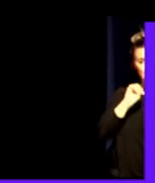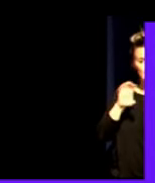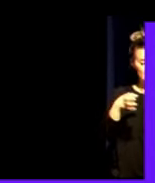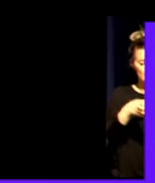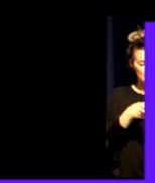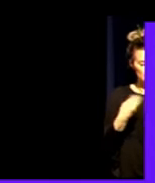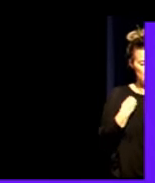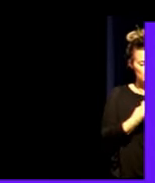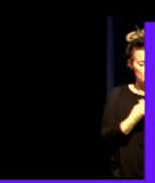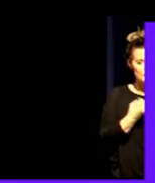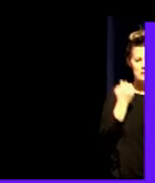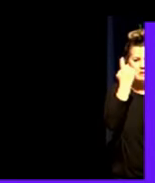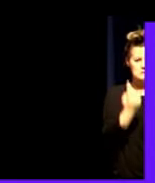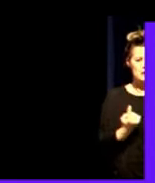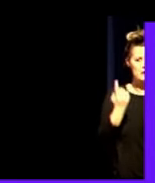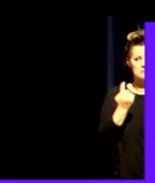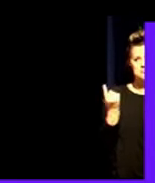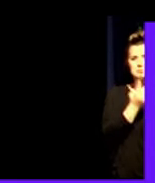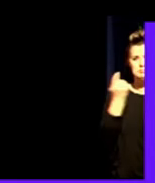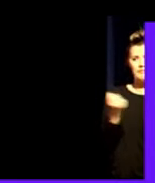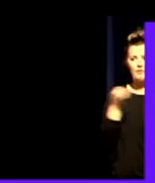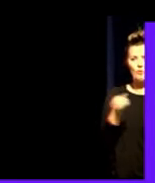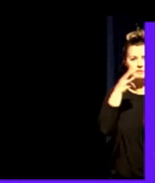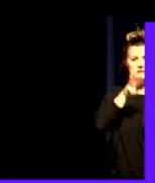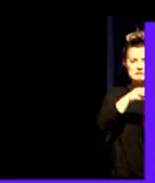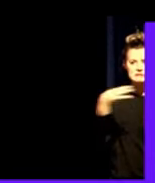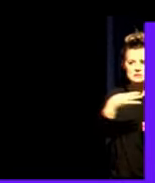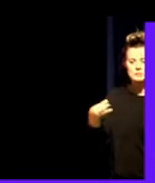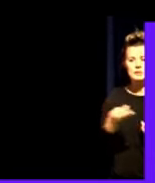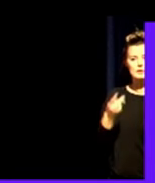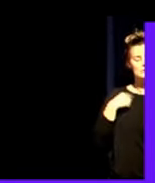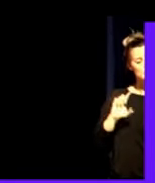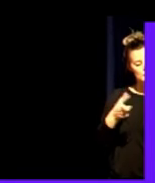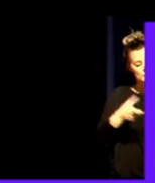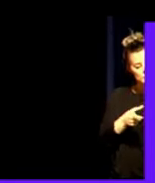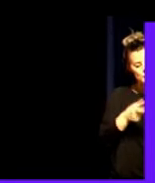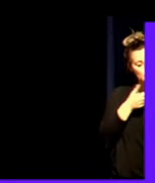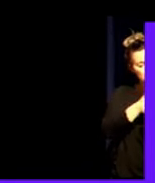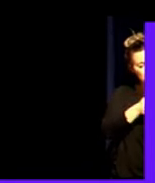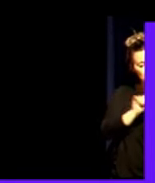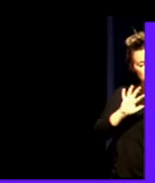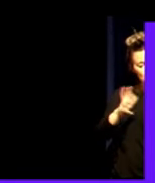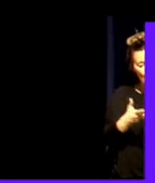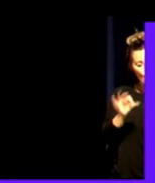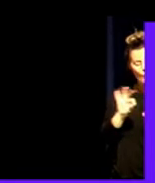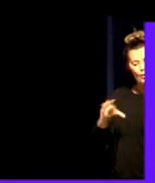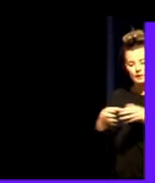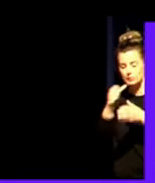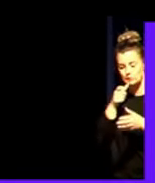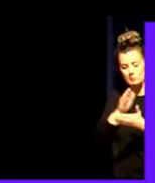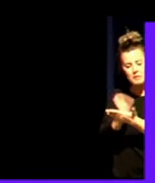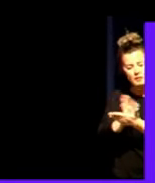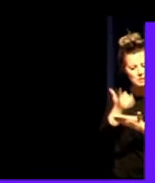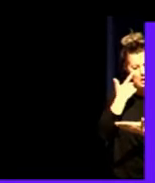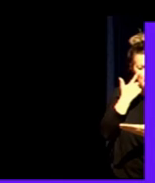cierto tiempo, cada tres semanas, se va a reunir con los cibermentores o se va a reunir con los equipos de ayuda o con los equipos de mediación para ver cómo les